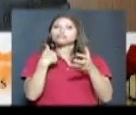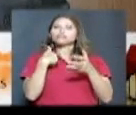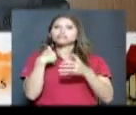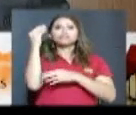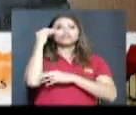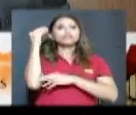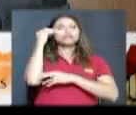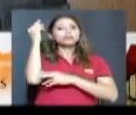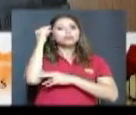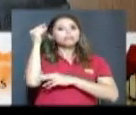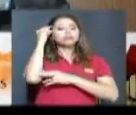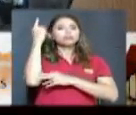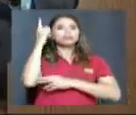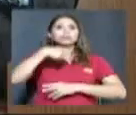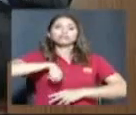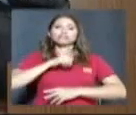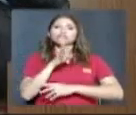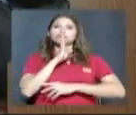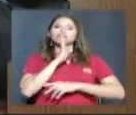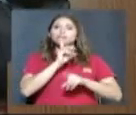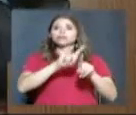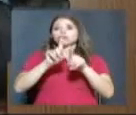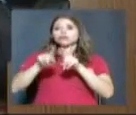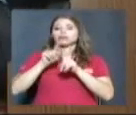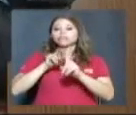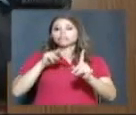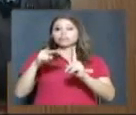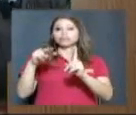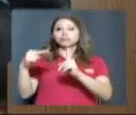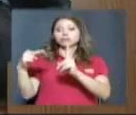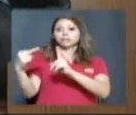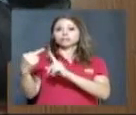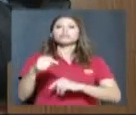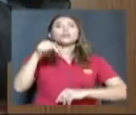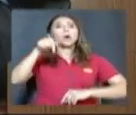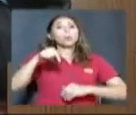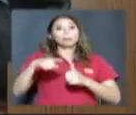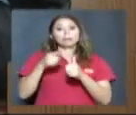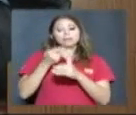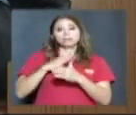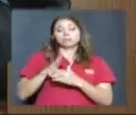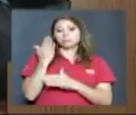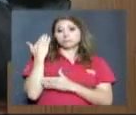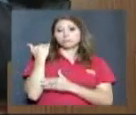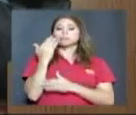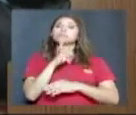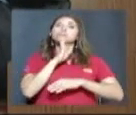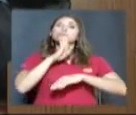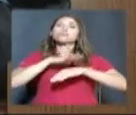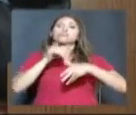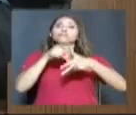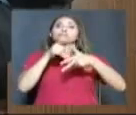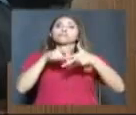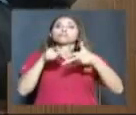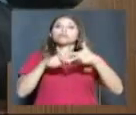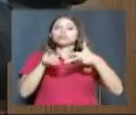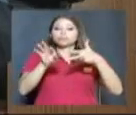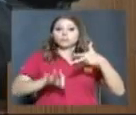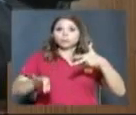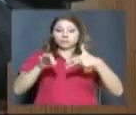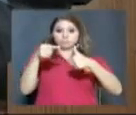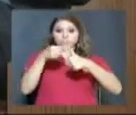sobre diferentes puntos de partida. El día de hoy hemos hecho en el primer bloque 3 apuntes muy importantes. El primero es que